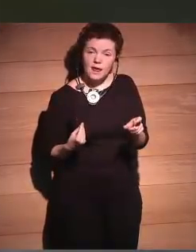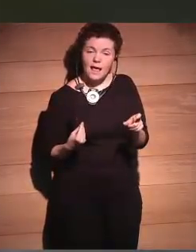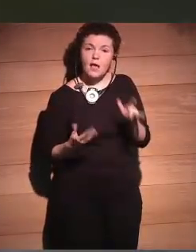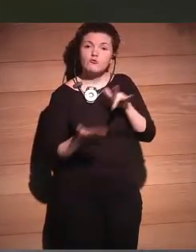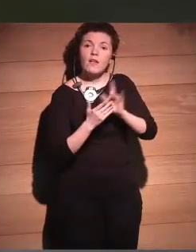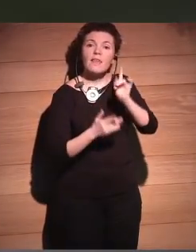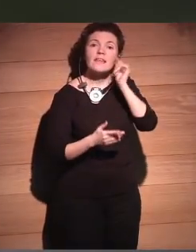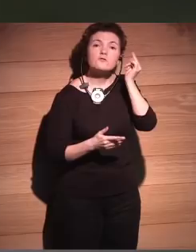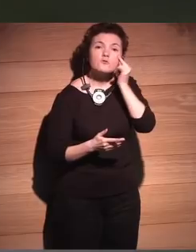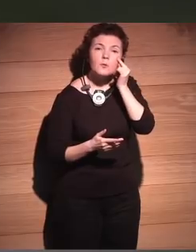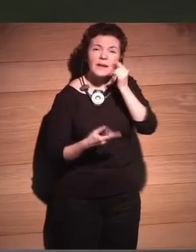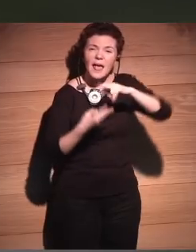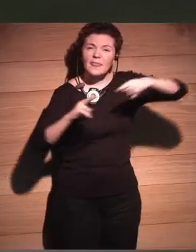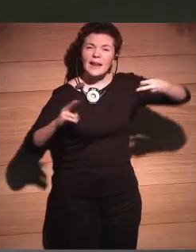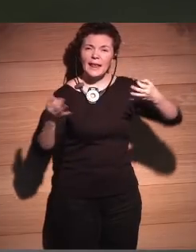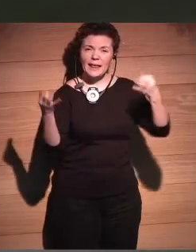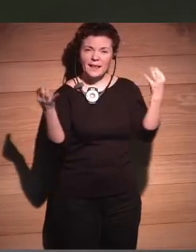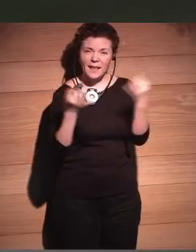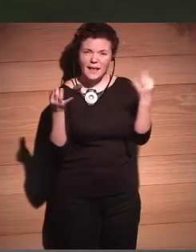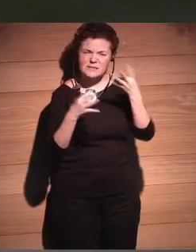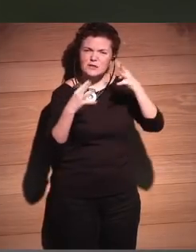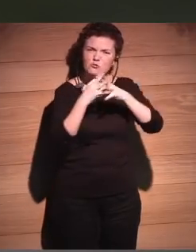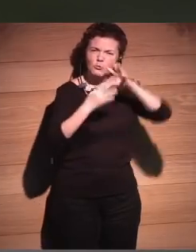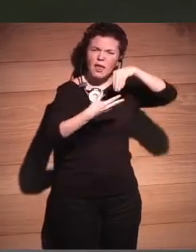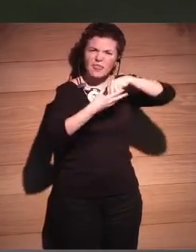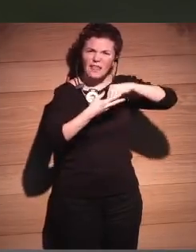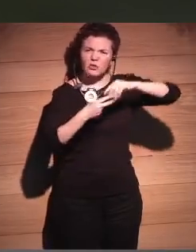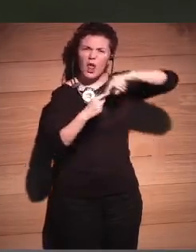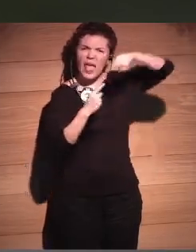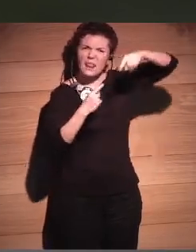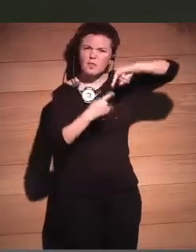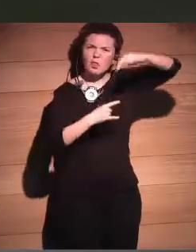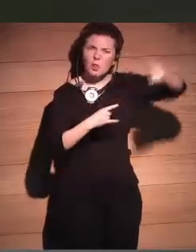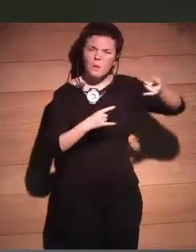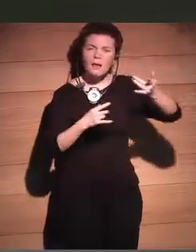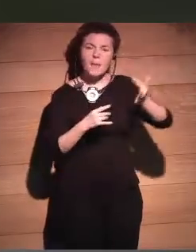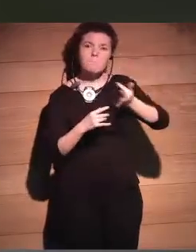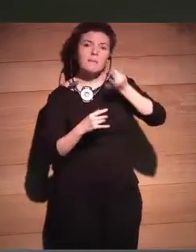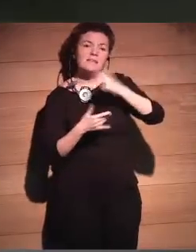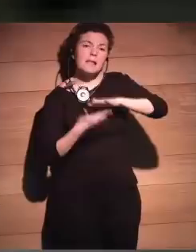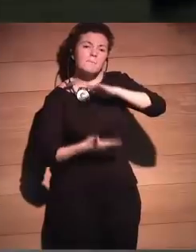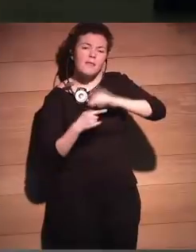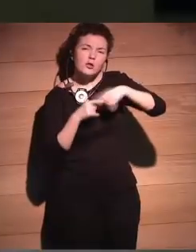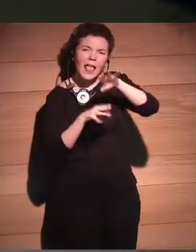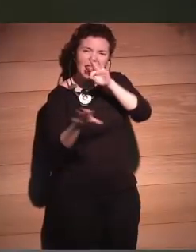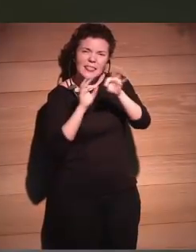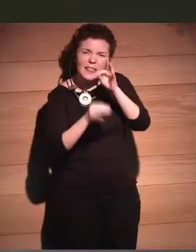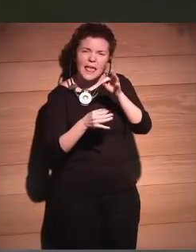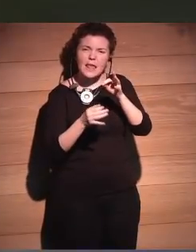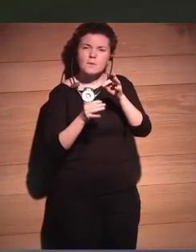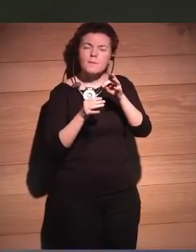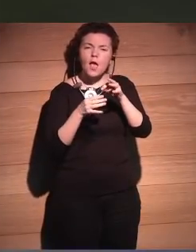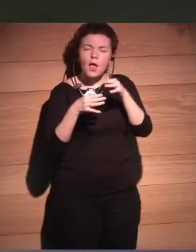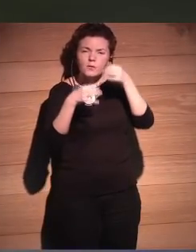descubrir qué es esto del ADN, qué estructura de doble hélices tiene, a ser capaces de entender cómo codifica